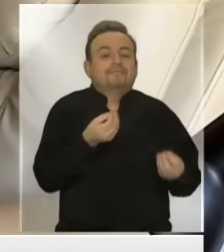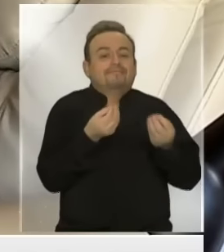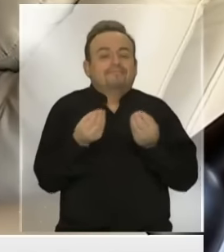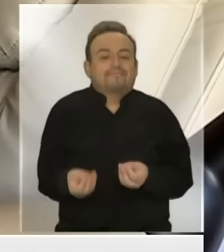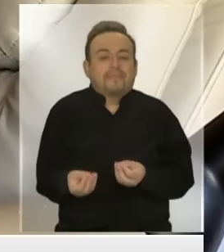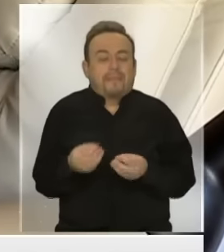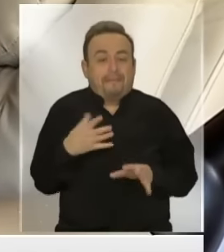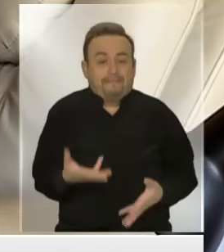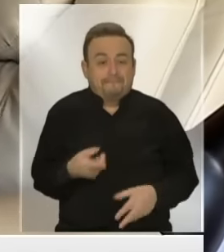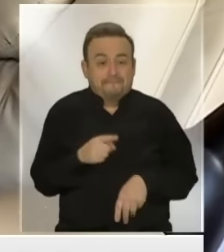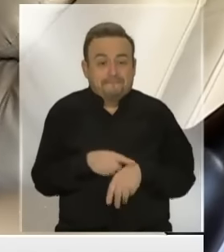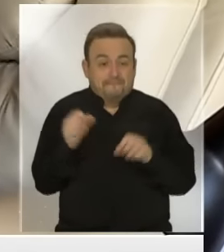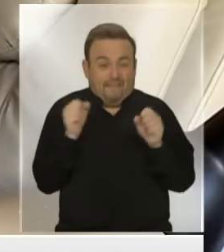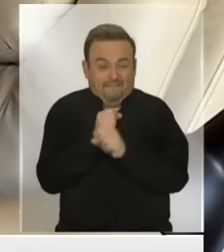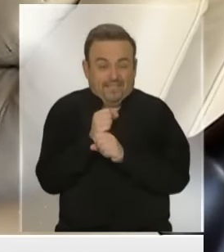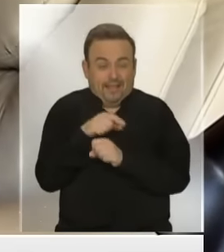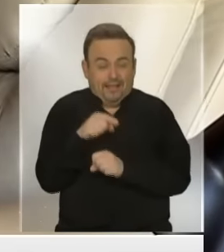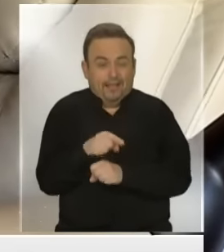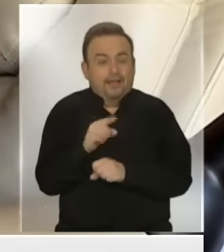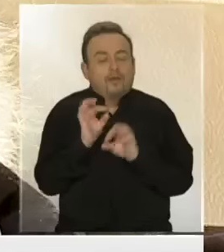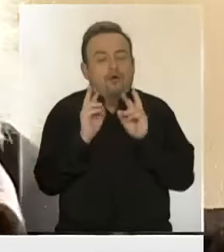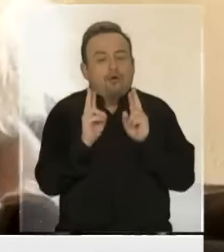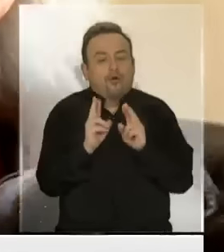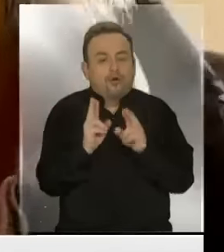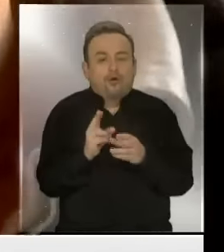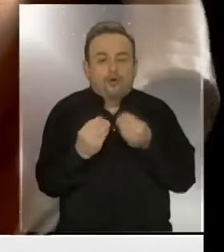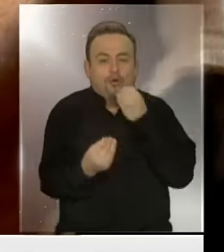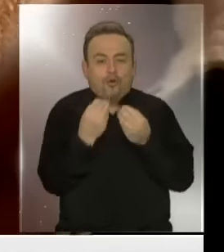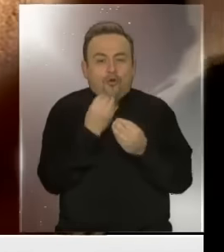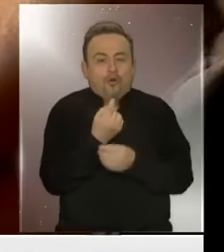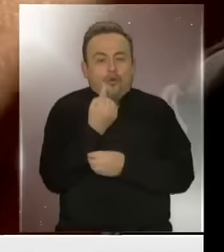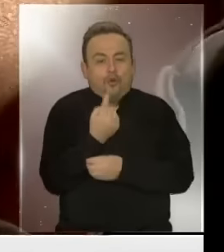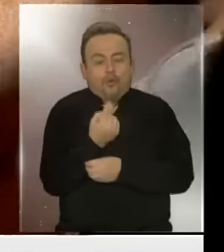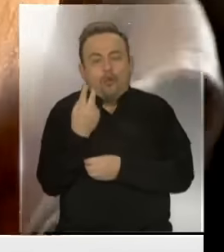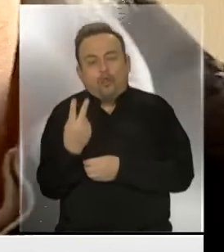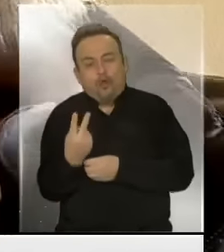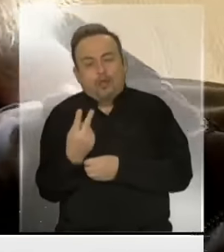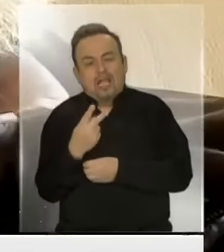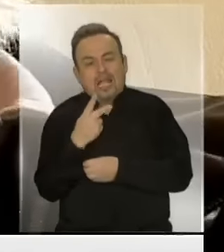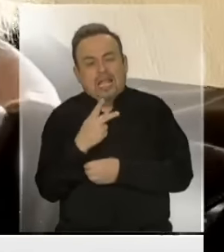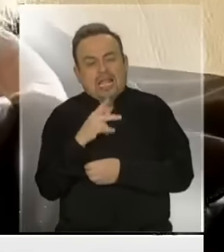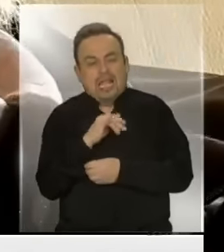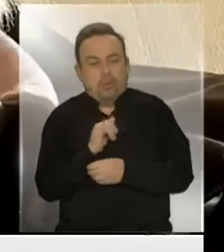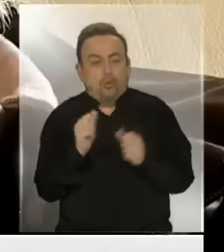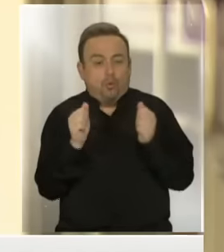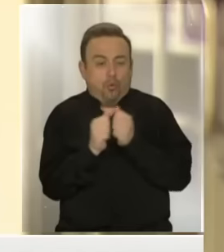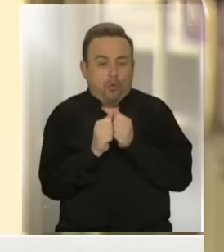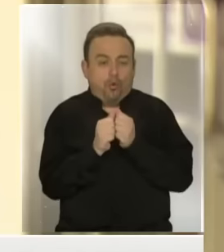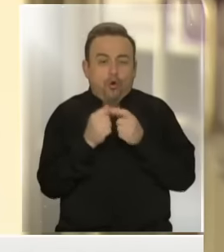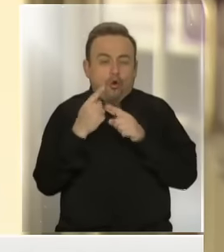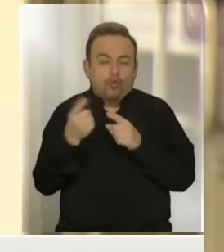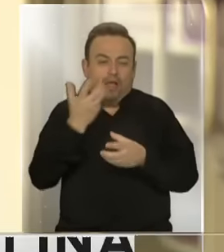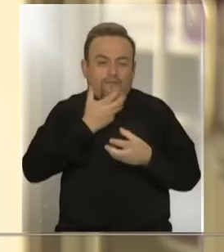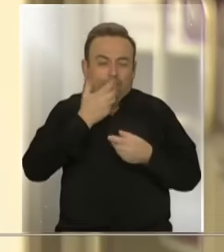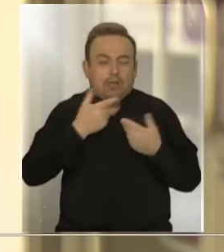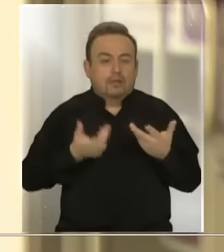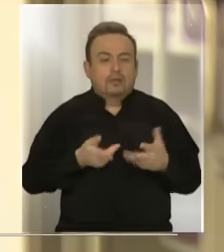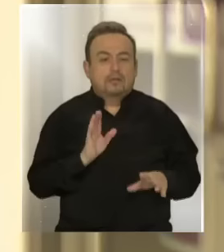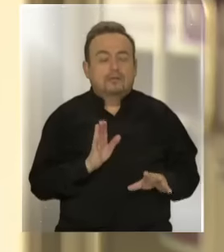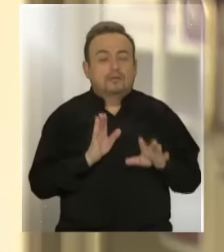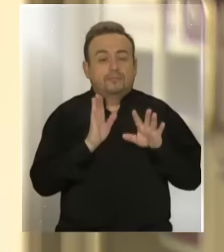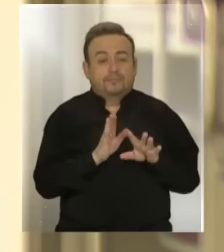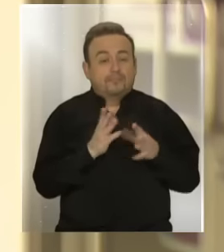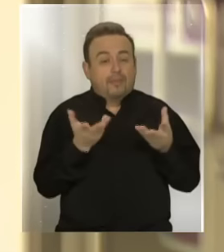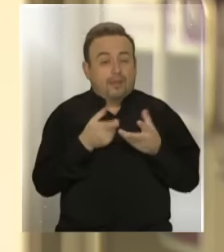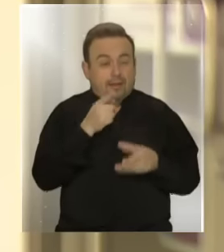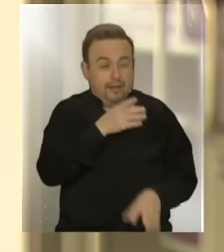Ahora en temporada de invierno, el ideal es que todos se comieran uno o dos kiwis junto con otras frutas. Pero en el fondo, el